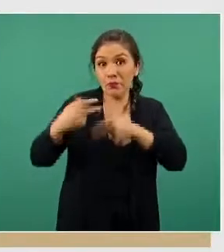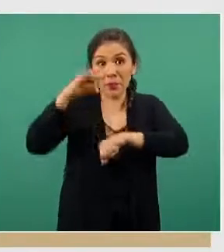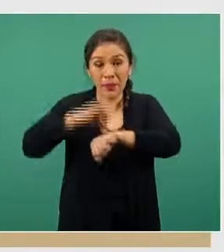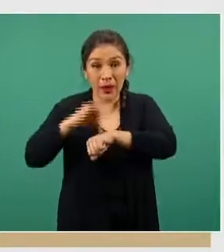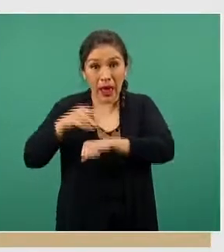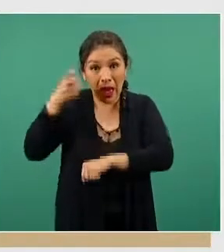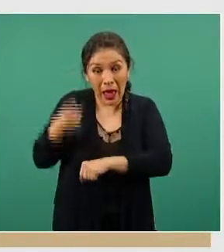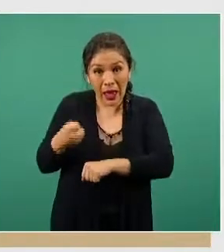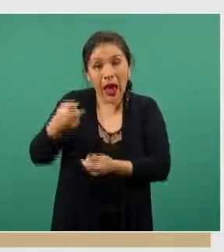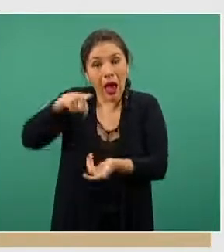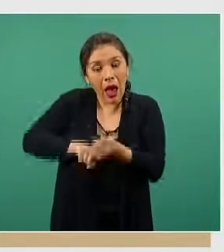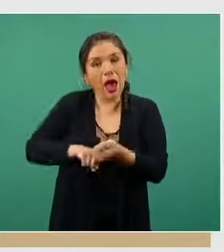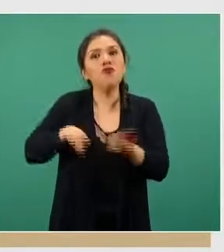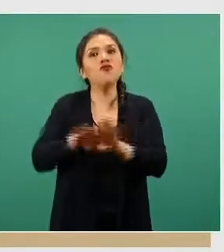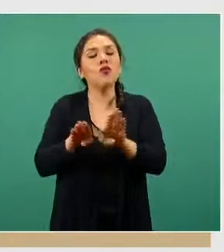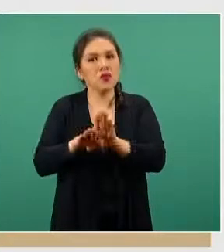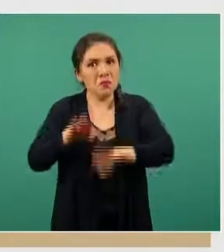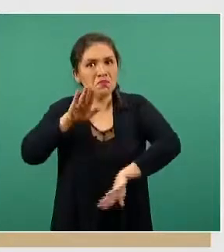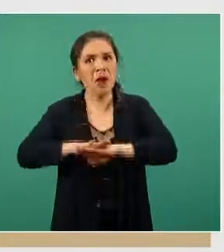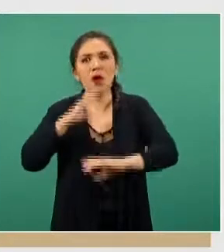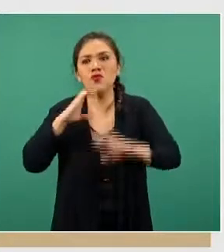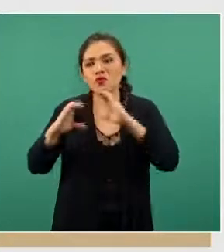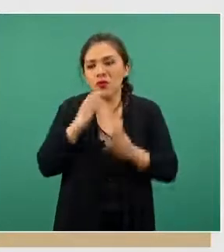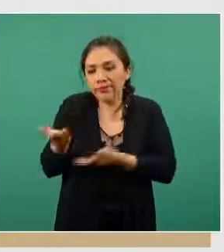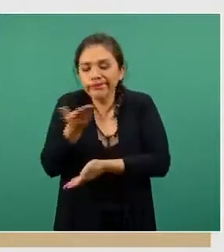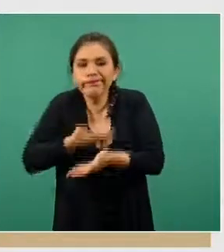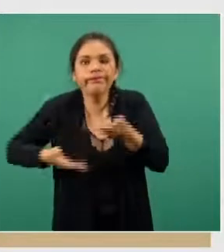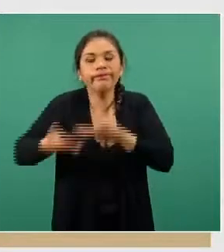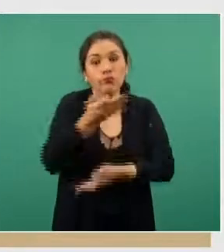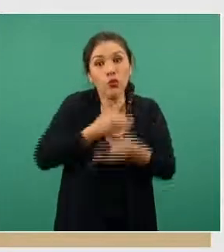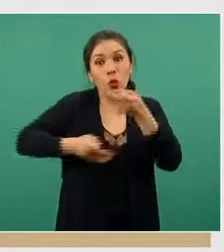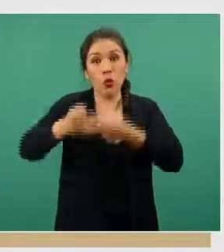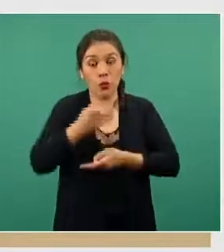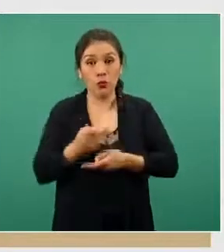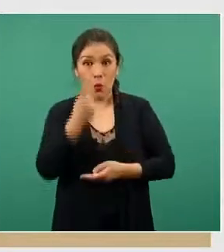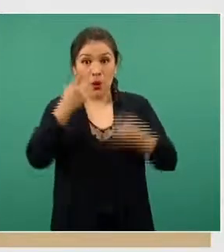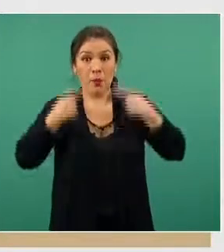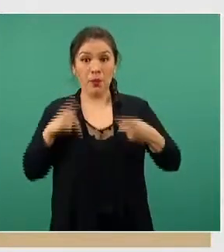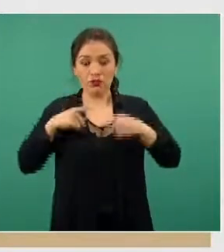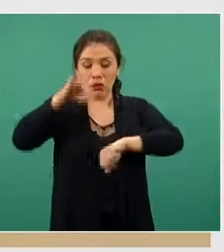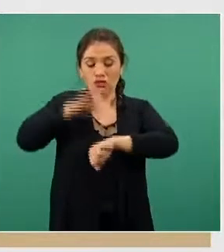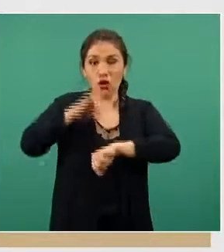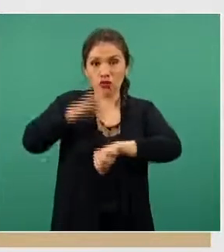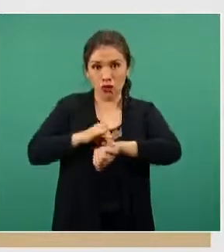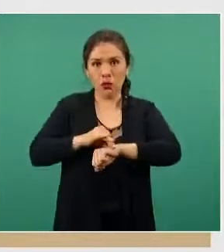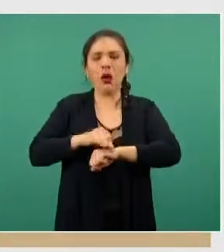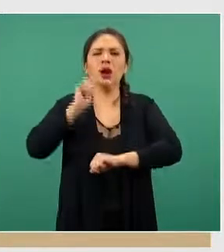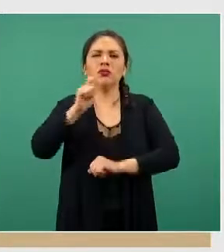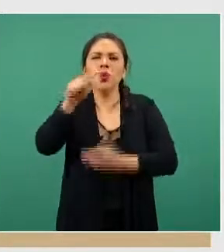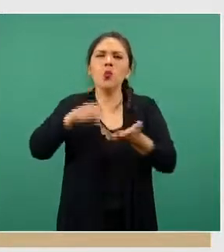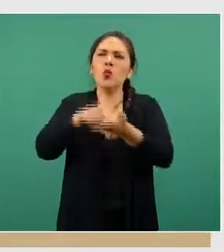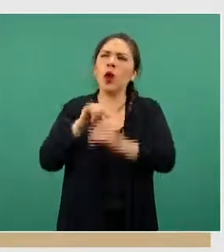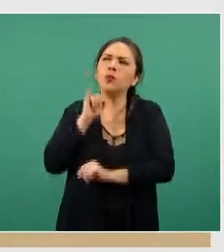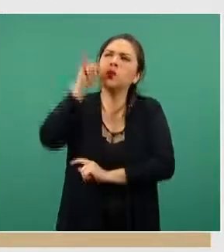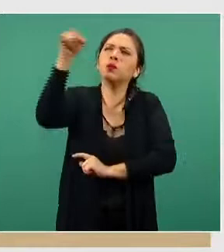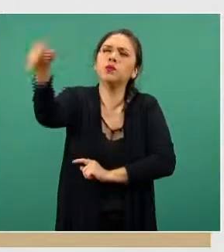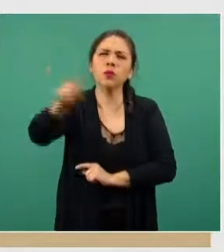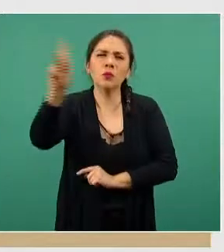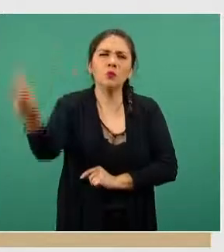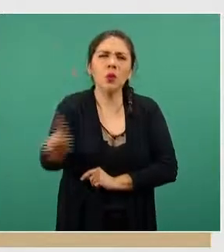entonces implica una gran interacción entre todos nosotros. Un médico que está en una población